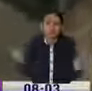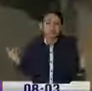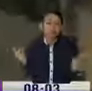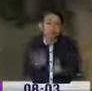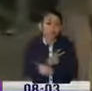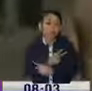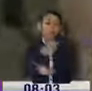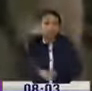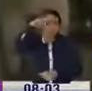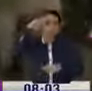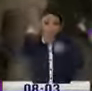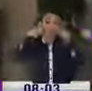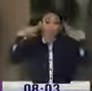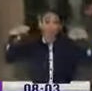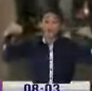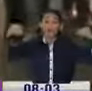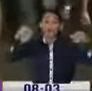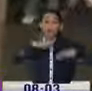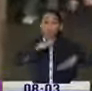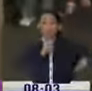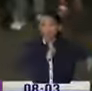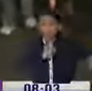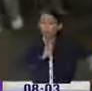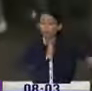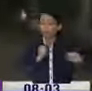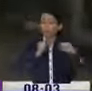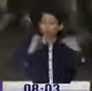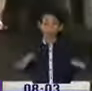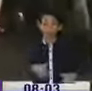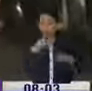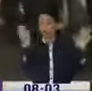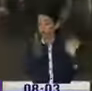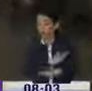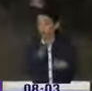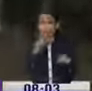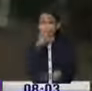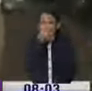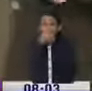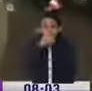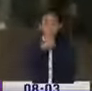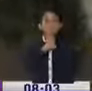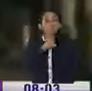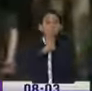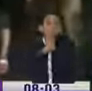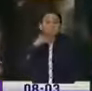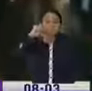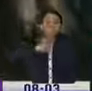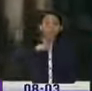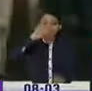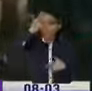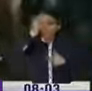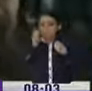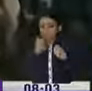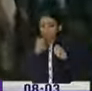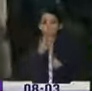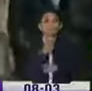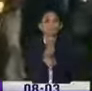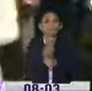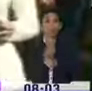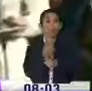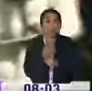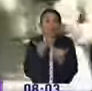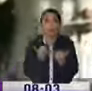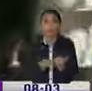es el polvo el que causa inconvenientes, sobre todo afecciones a las vías respiratorias. Por donde estamos